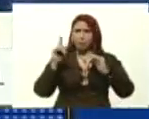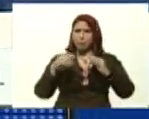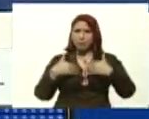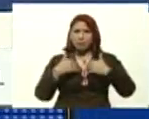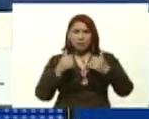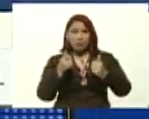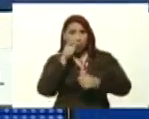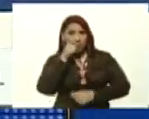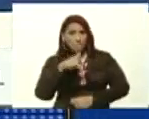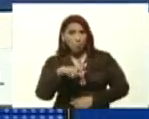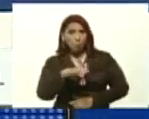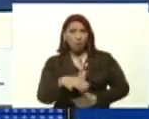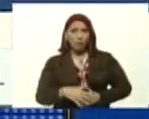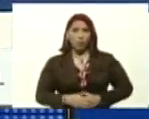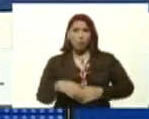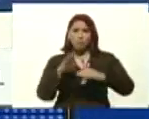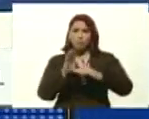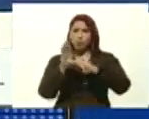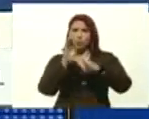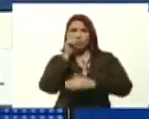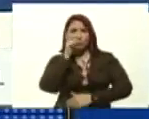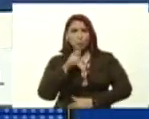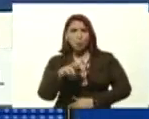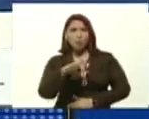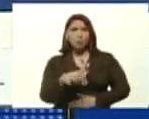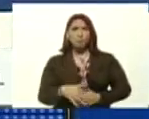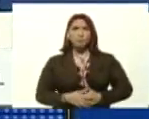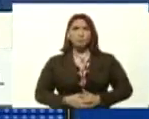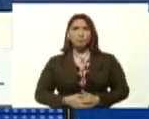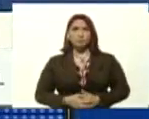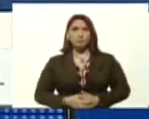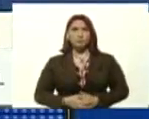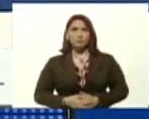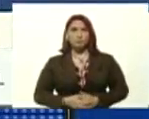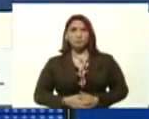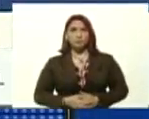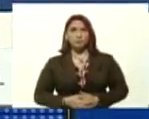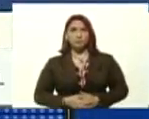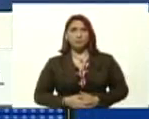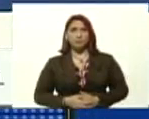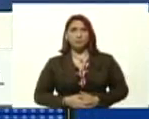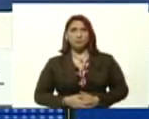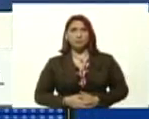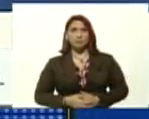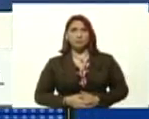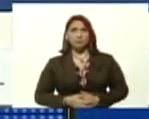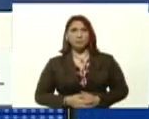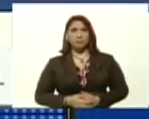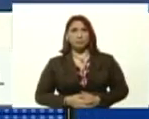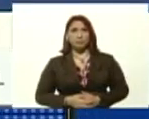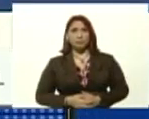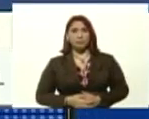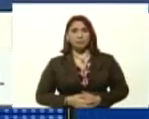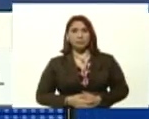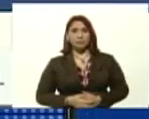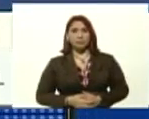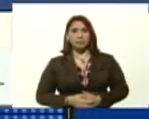seguridad del pueblo, la protección del pueblo. Poner en nuestro